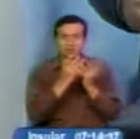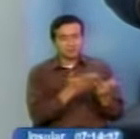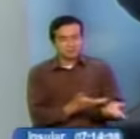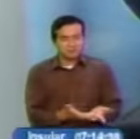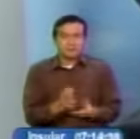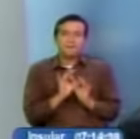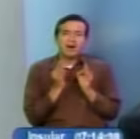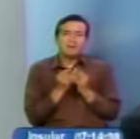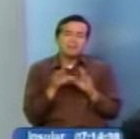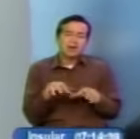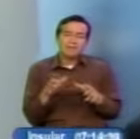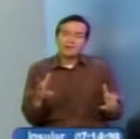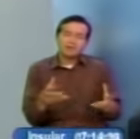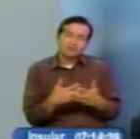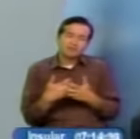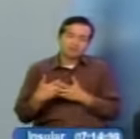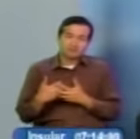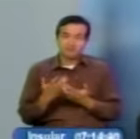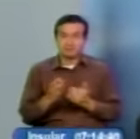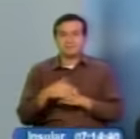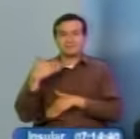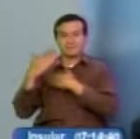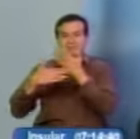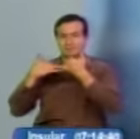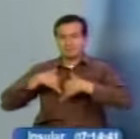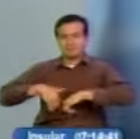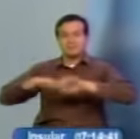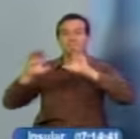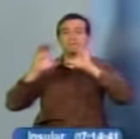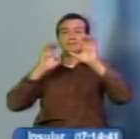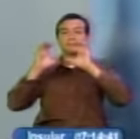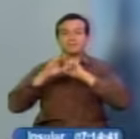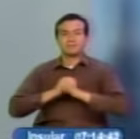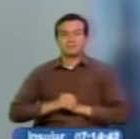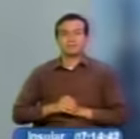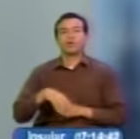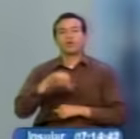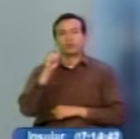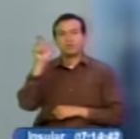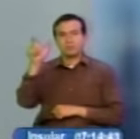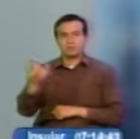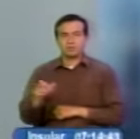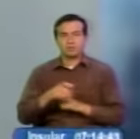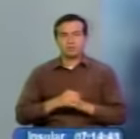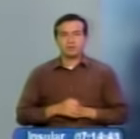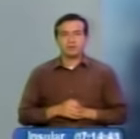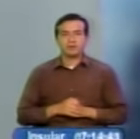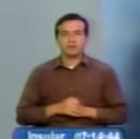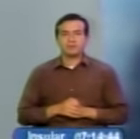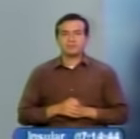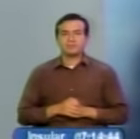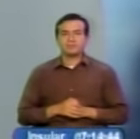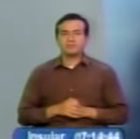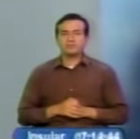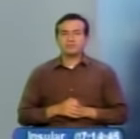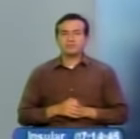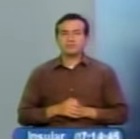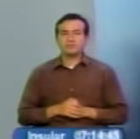presentar otra información, por supuesto. Más adelante estaremos conversando con otra persona que